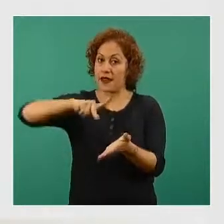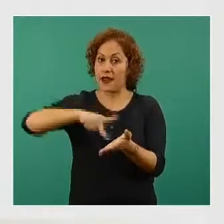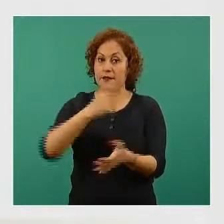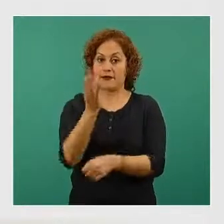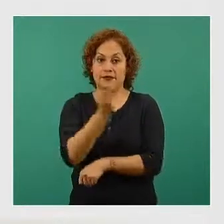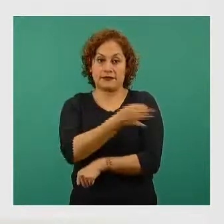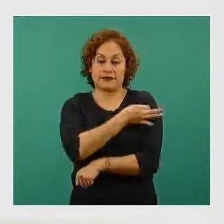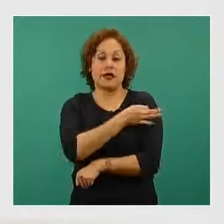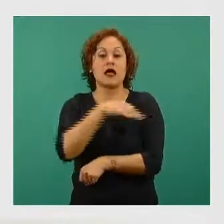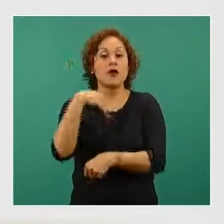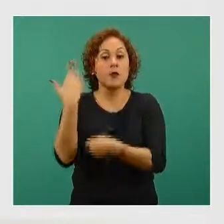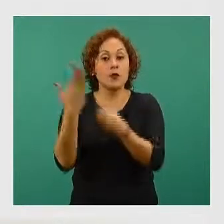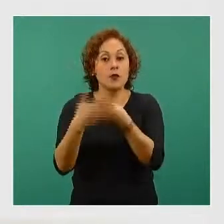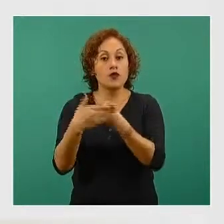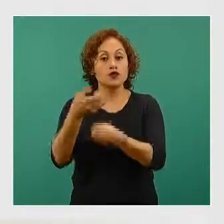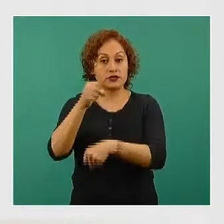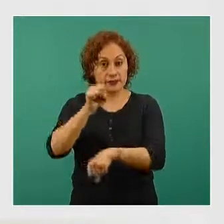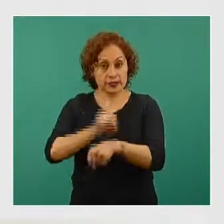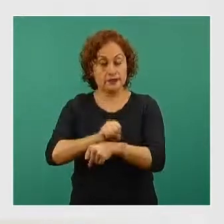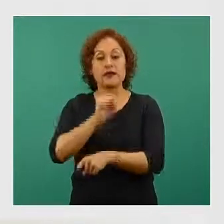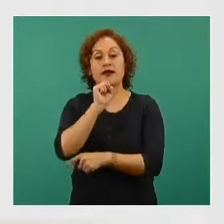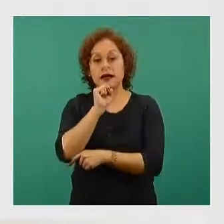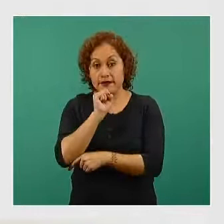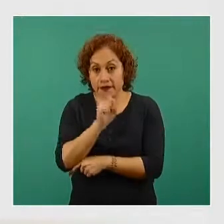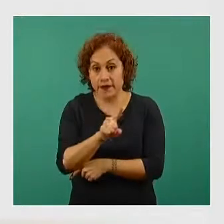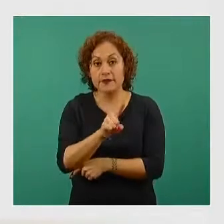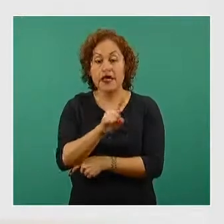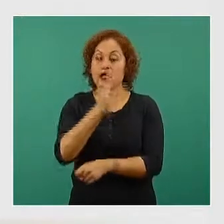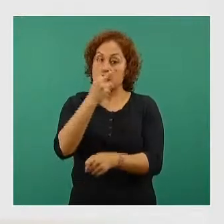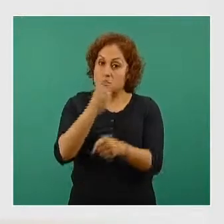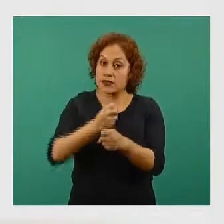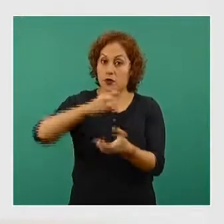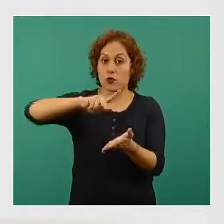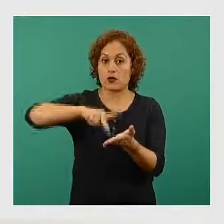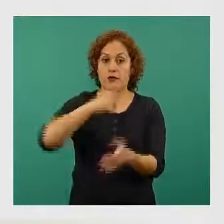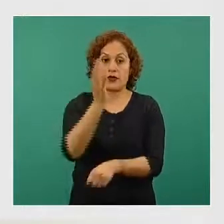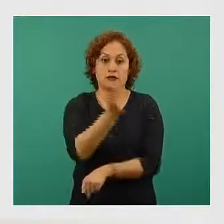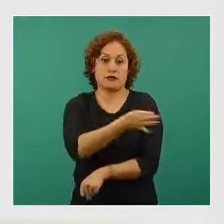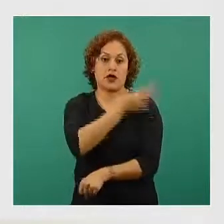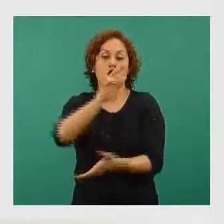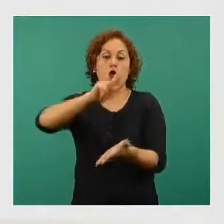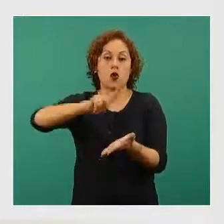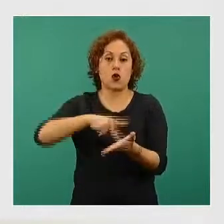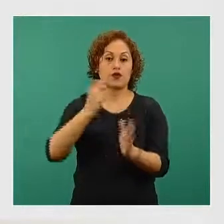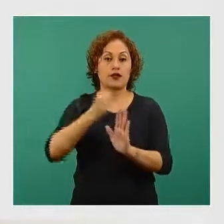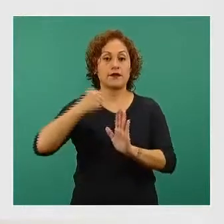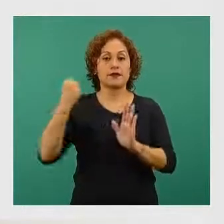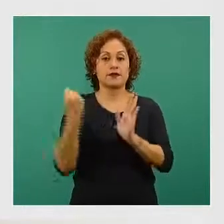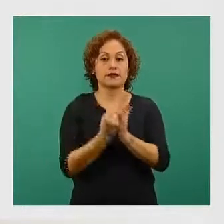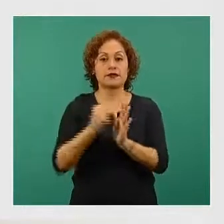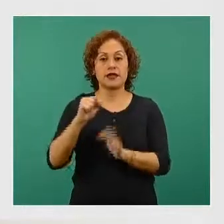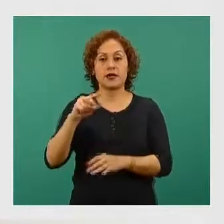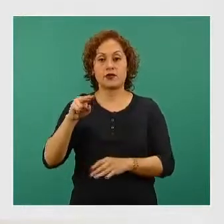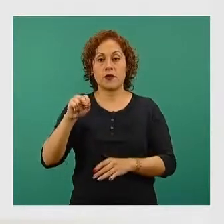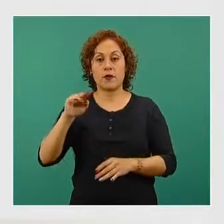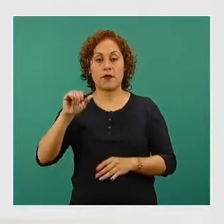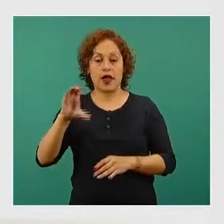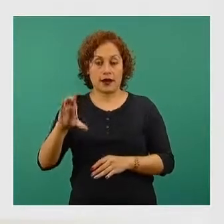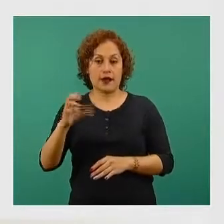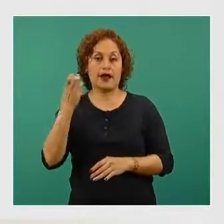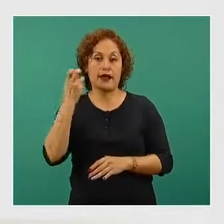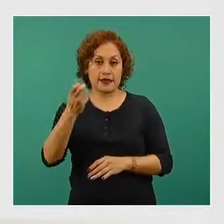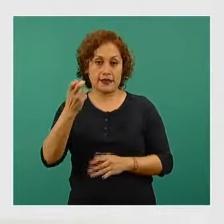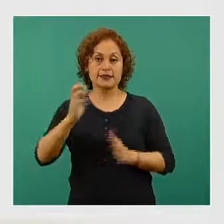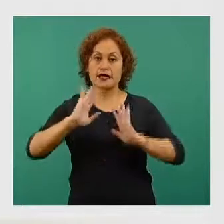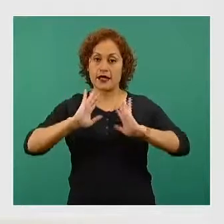próxima semana con justo estas dosis de vacunas Sinovac que se están a partir de hoy ya distribuyendo en